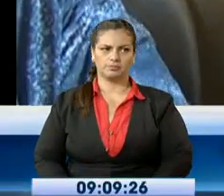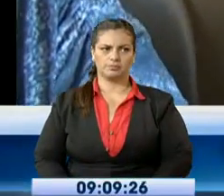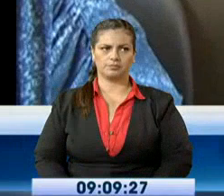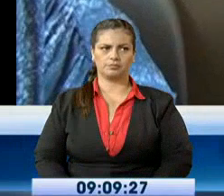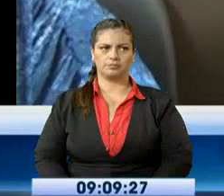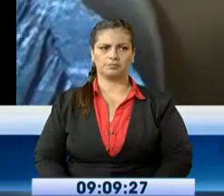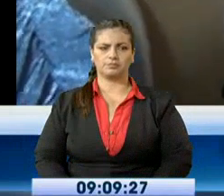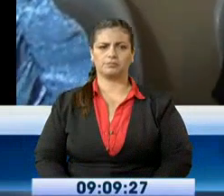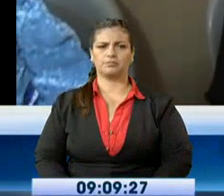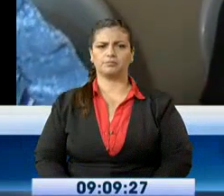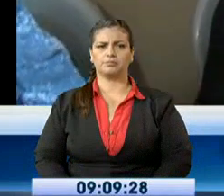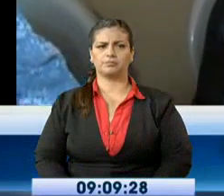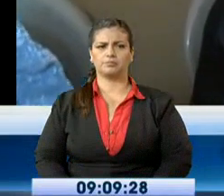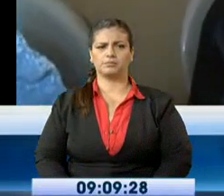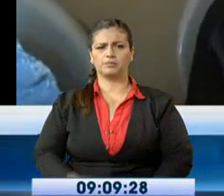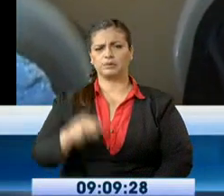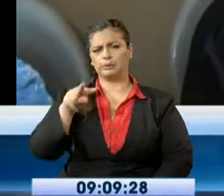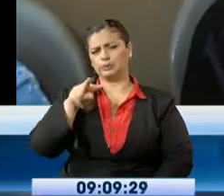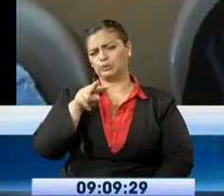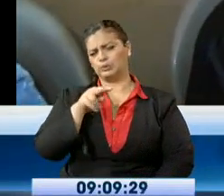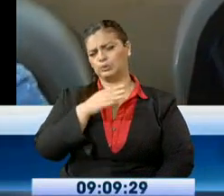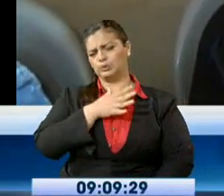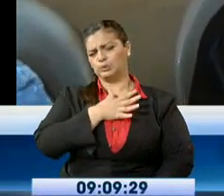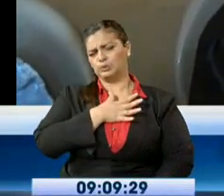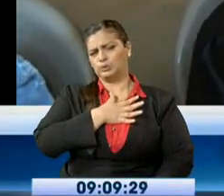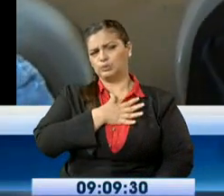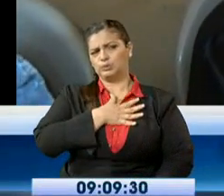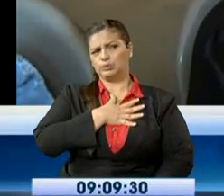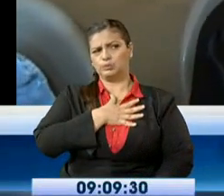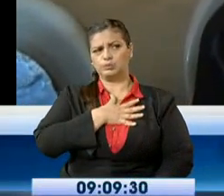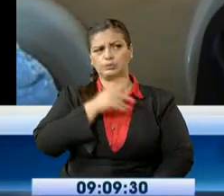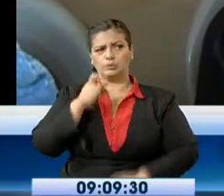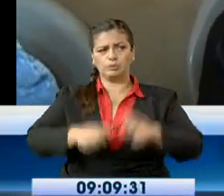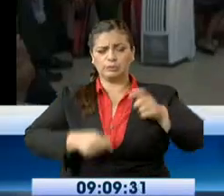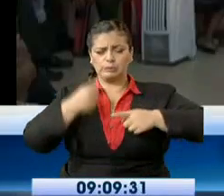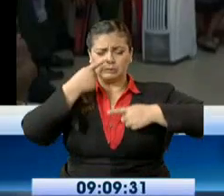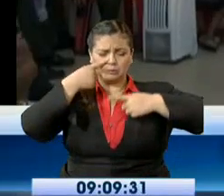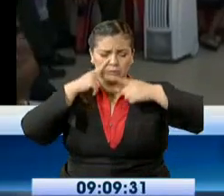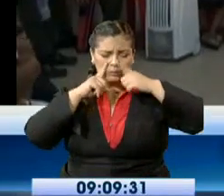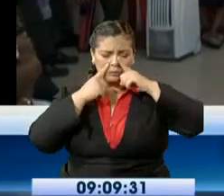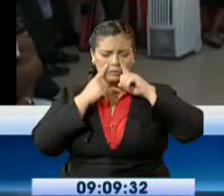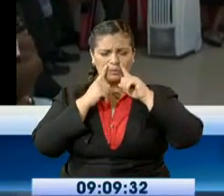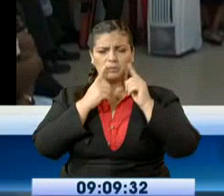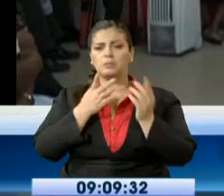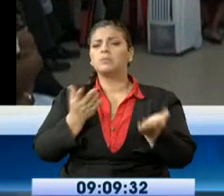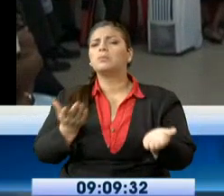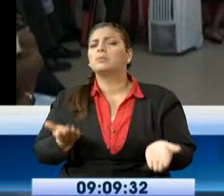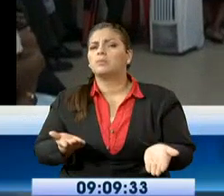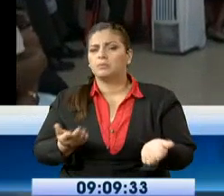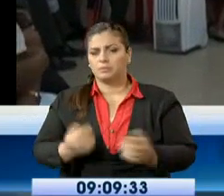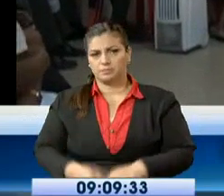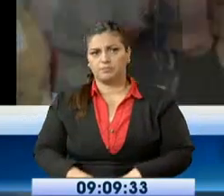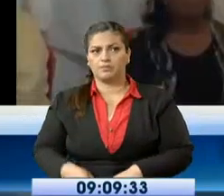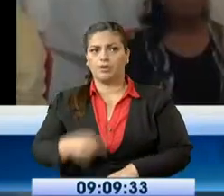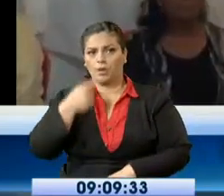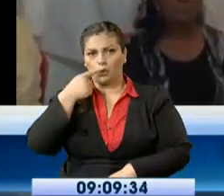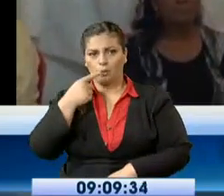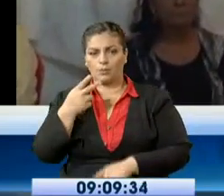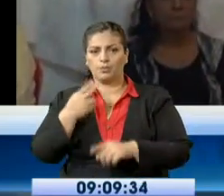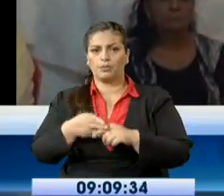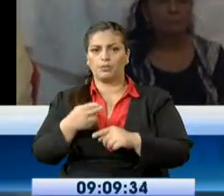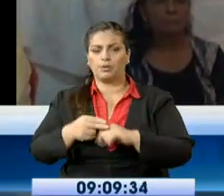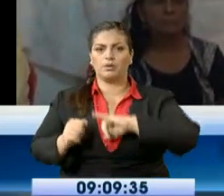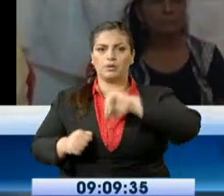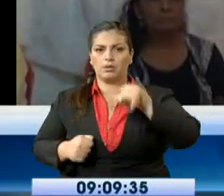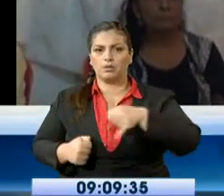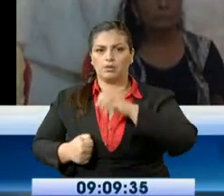Mucha consternación se vivió en el cantón Alfredo Vaquerizo Moreno tras el fallecimiento del exalcalde Jorge Herrera, conocido como Yoyo.